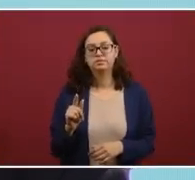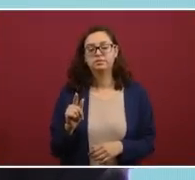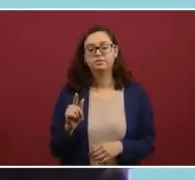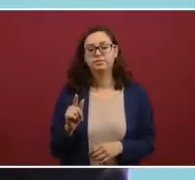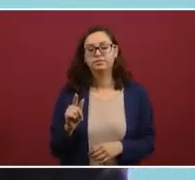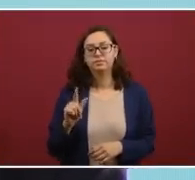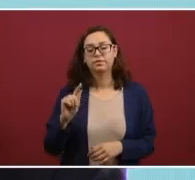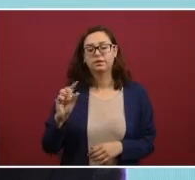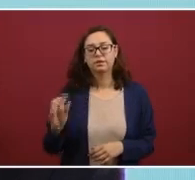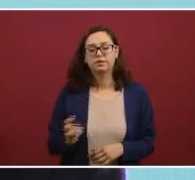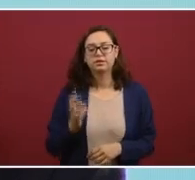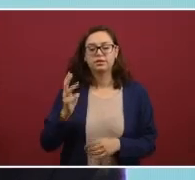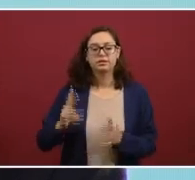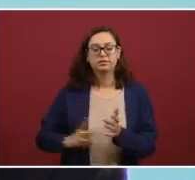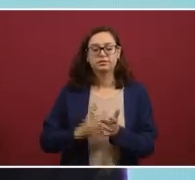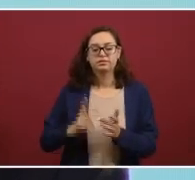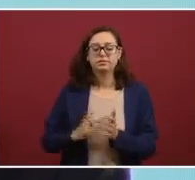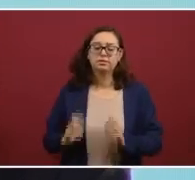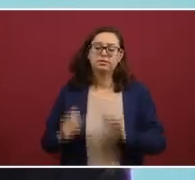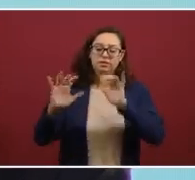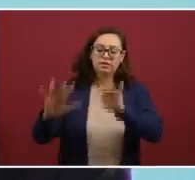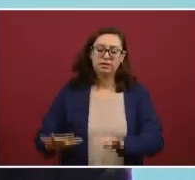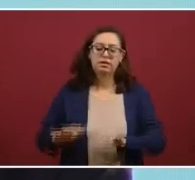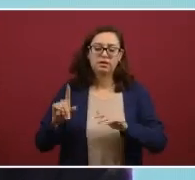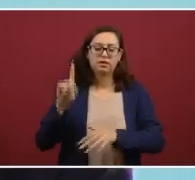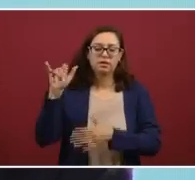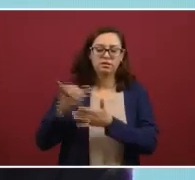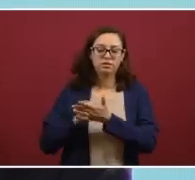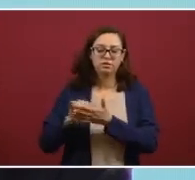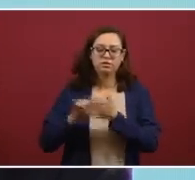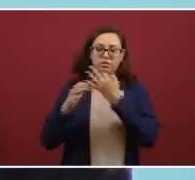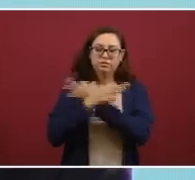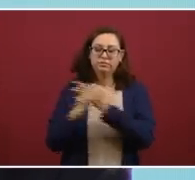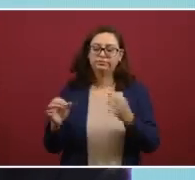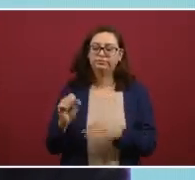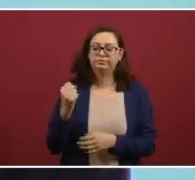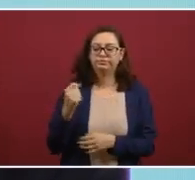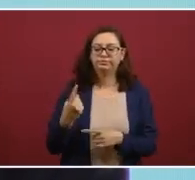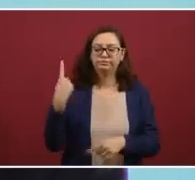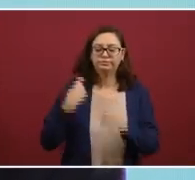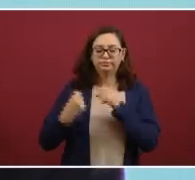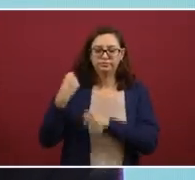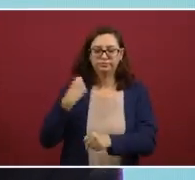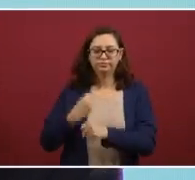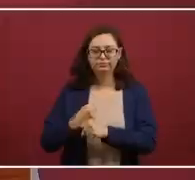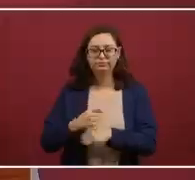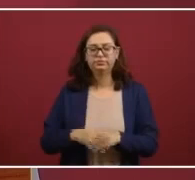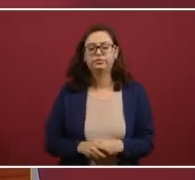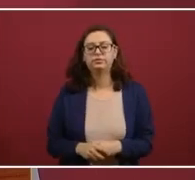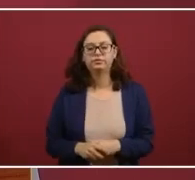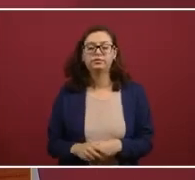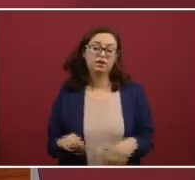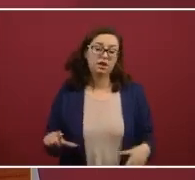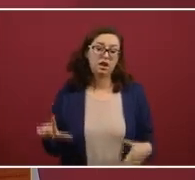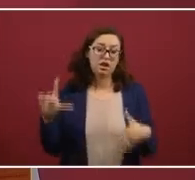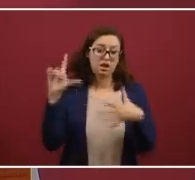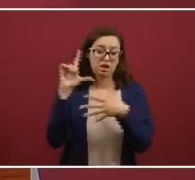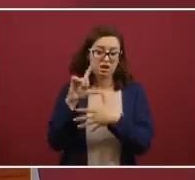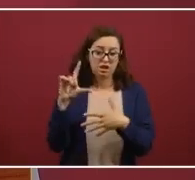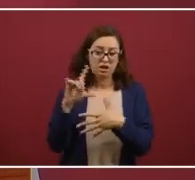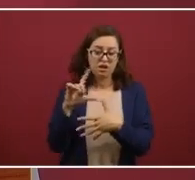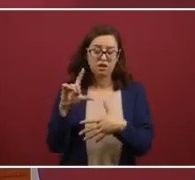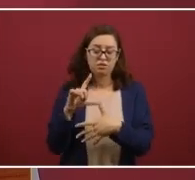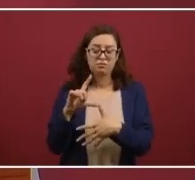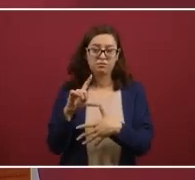73ª Asamblea General de las Naciones Unidas en Nueva York en septiembre pasado. En América Latina, además de que hoy